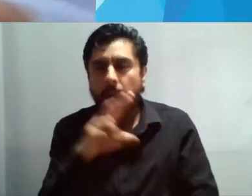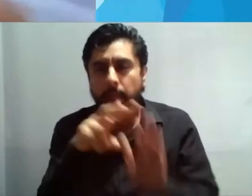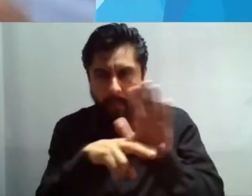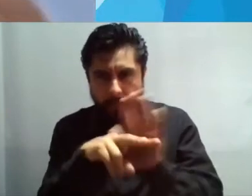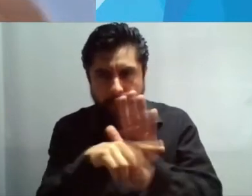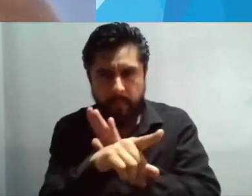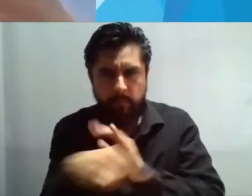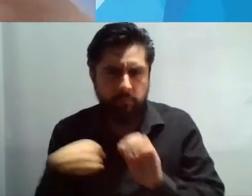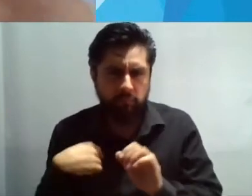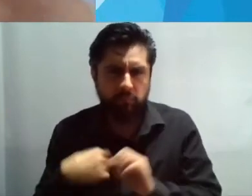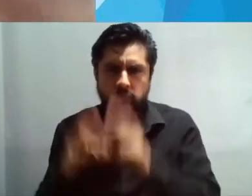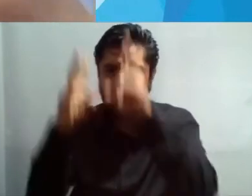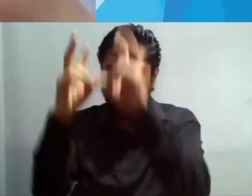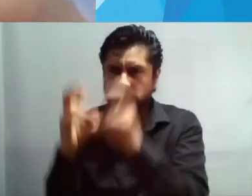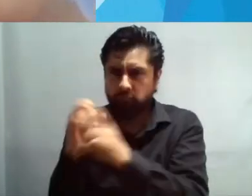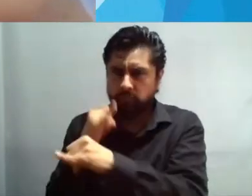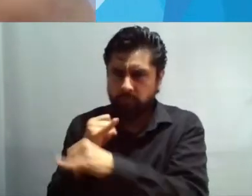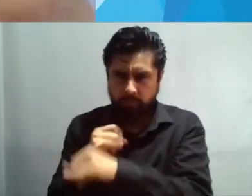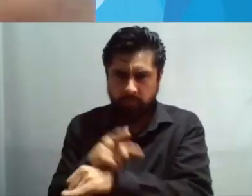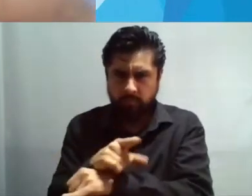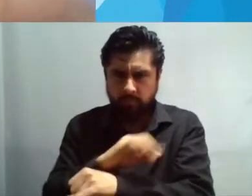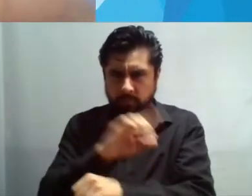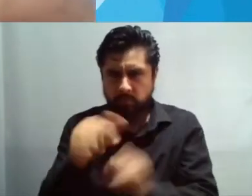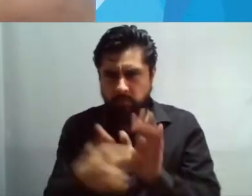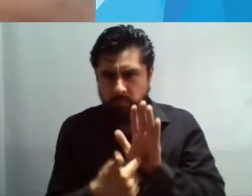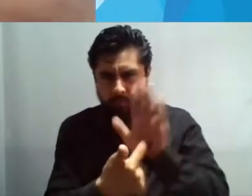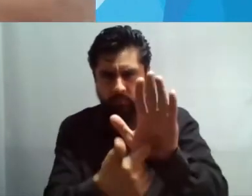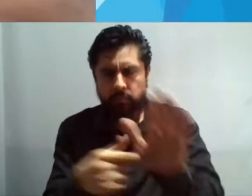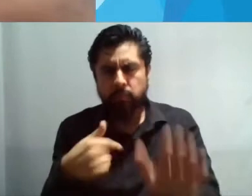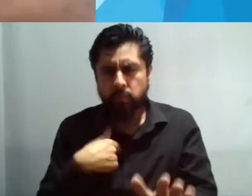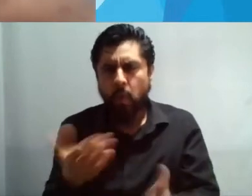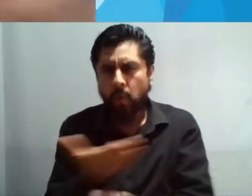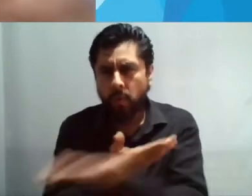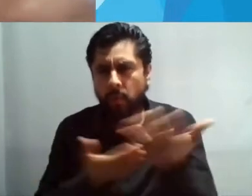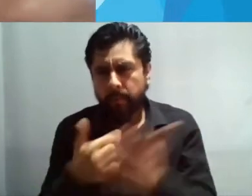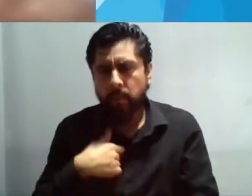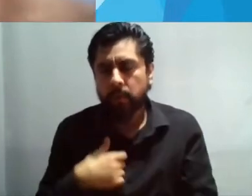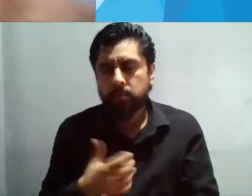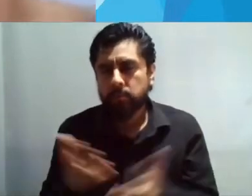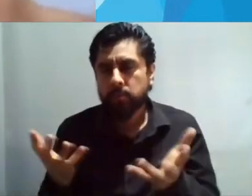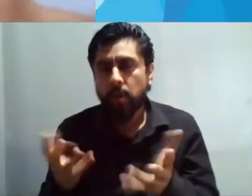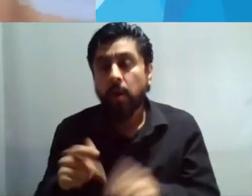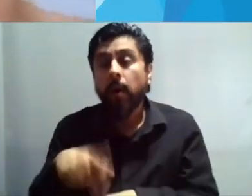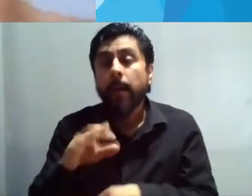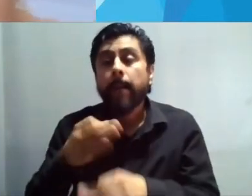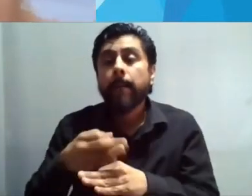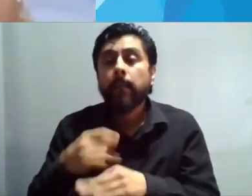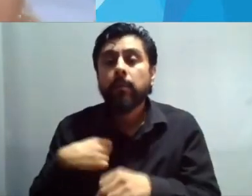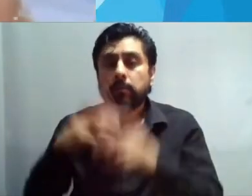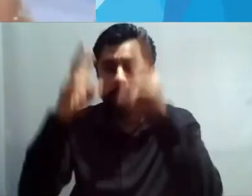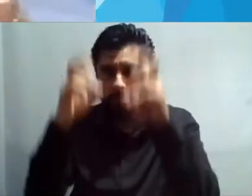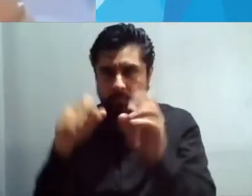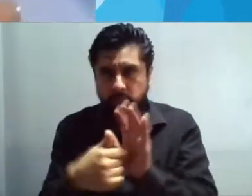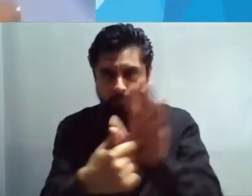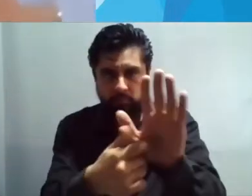bajado de internet. Me gusta siempre compartir los que yo tengo, los que yo hago, pero bueno, por eso aquí pusimos que no es de mi propiedad.